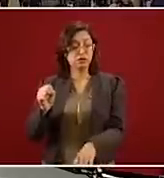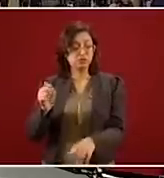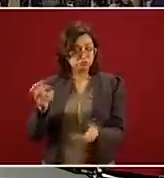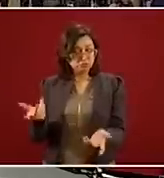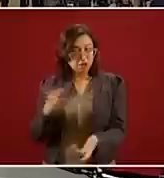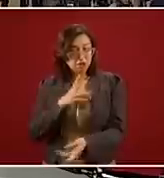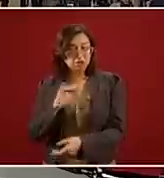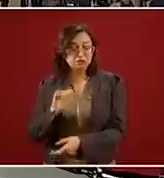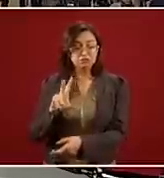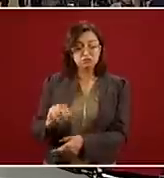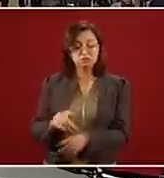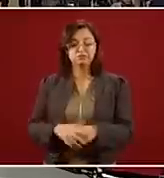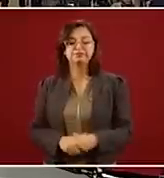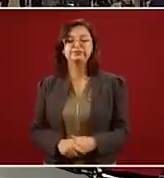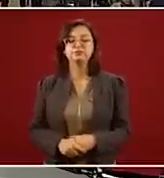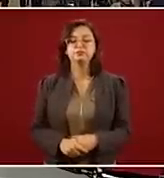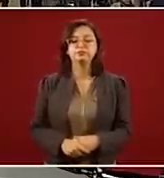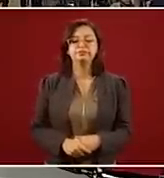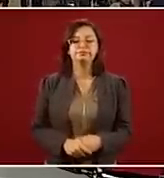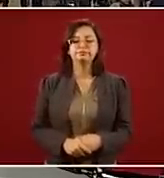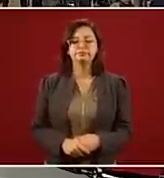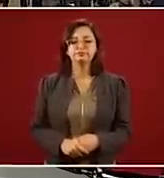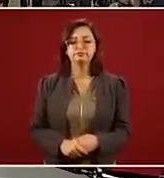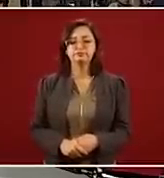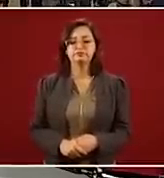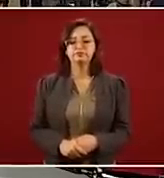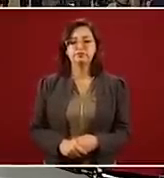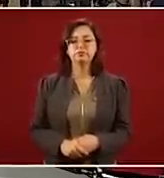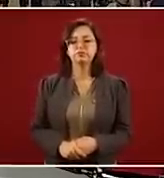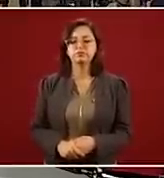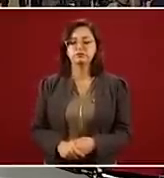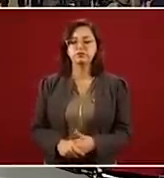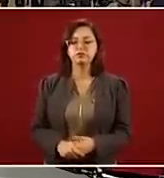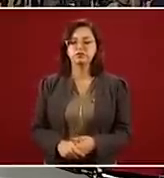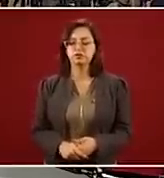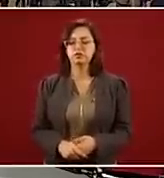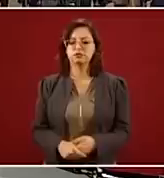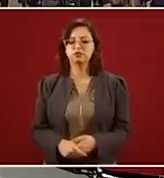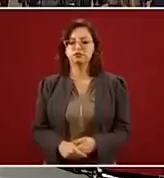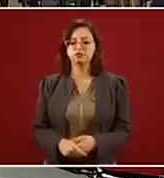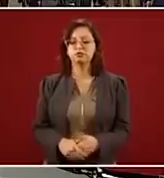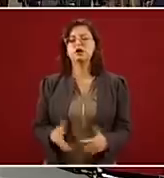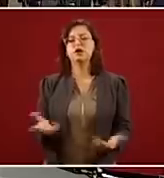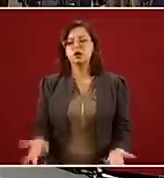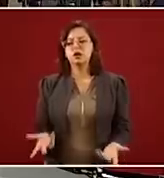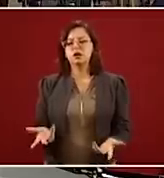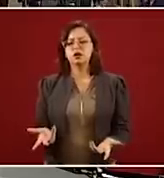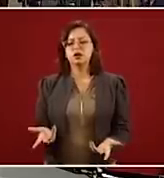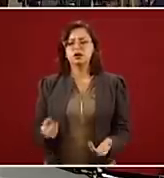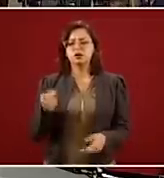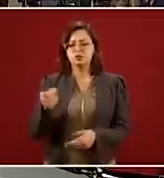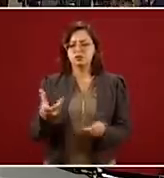En relación a la primera pregunta, que tiene que ver con la participación de privados, ¿esa es la